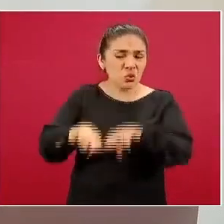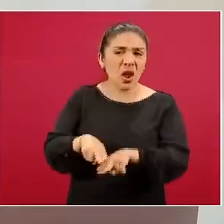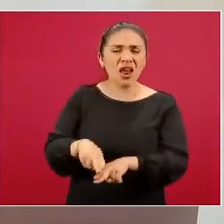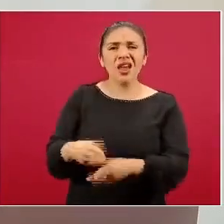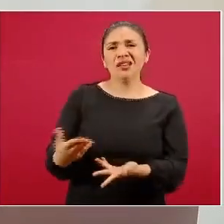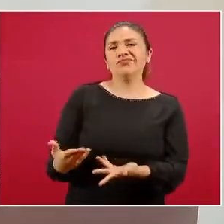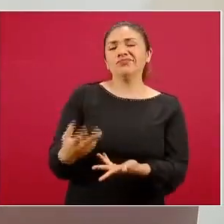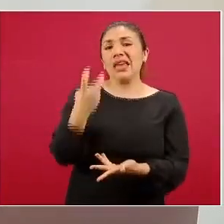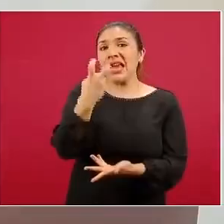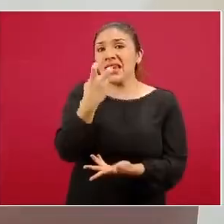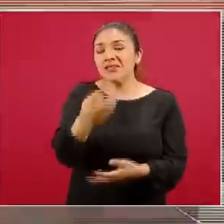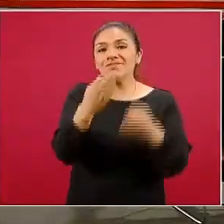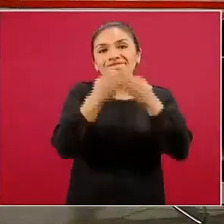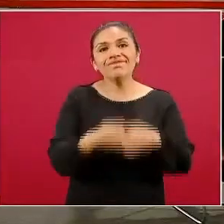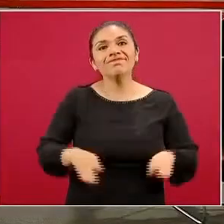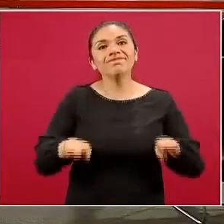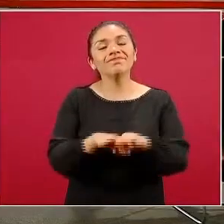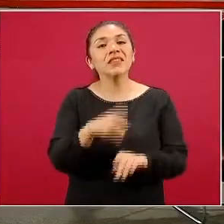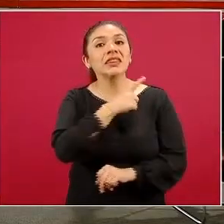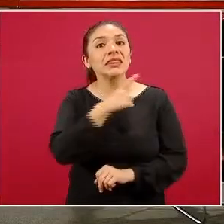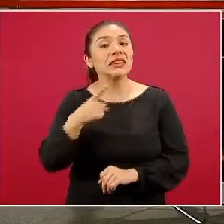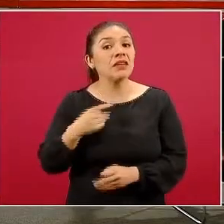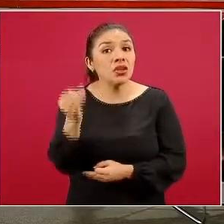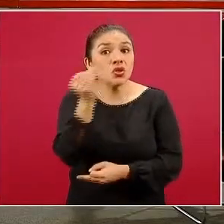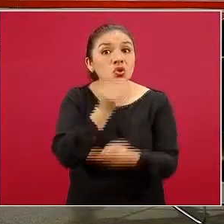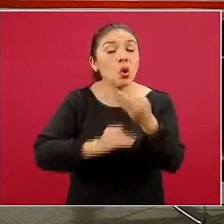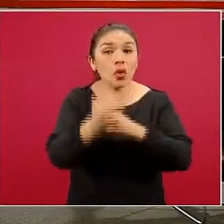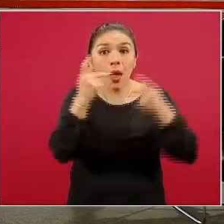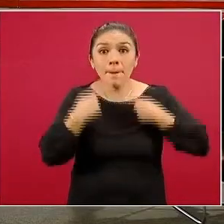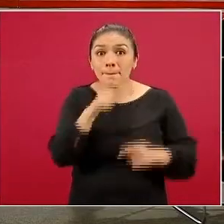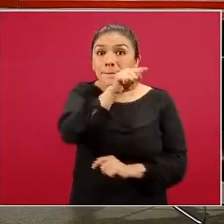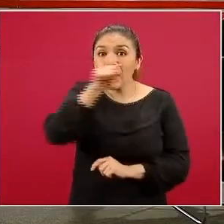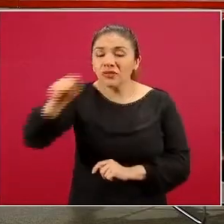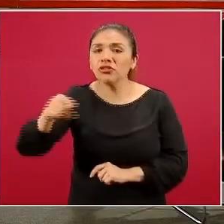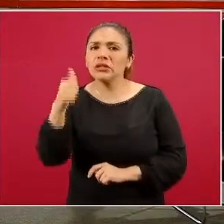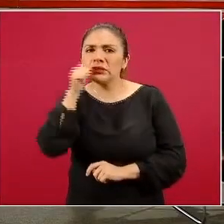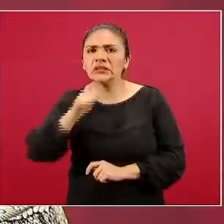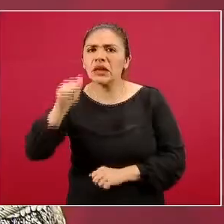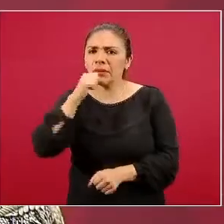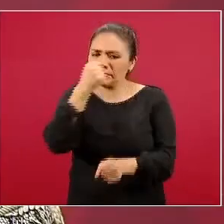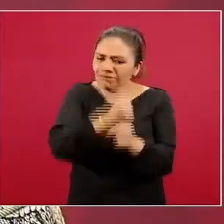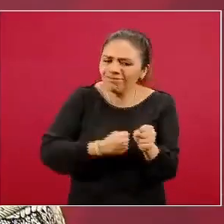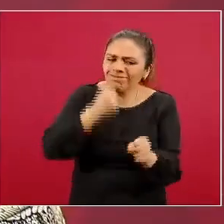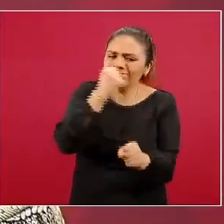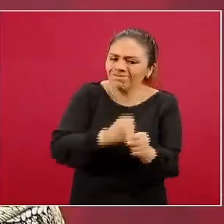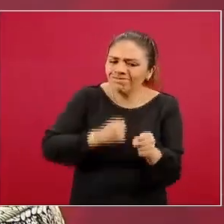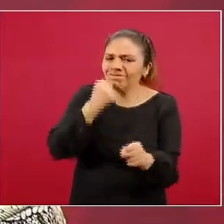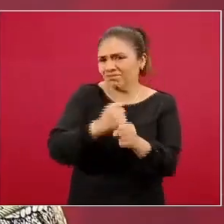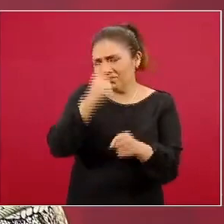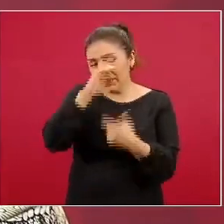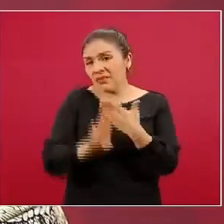Y entonces es importante que todas y todos trabajemos día a día para evitar